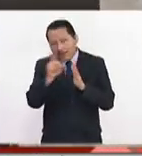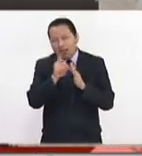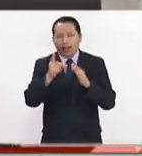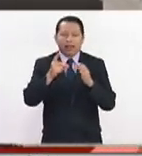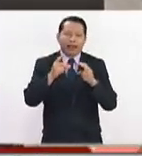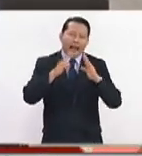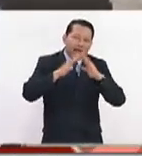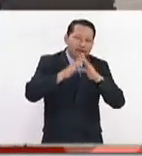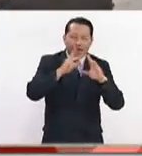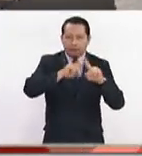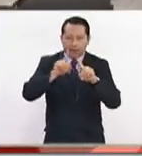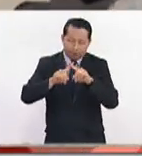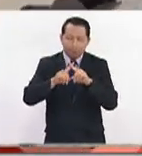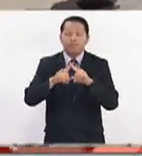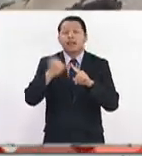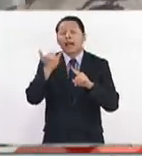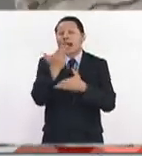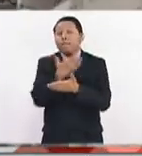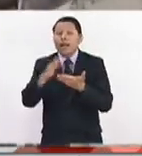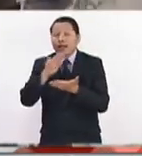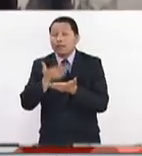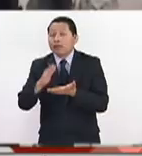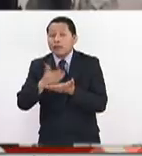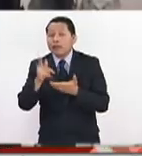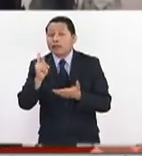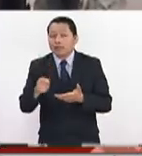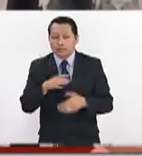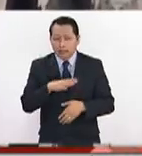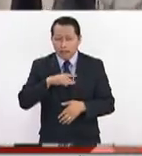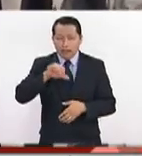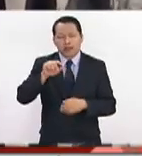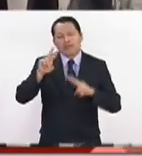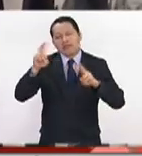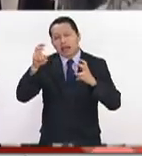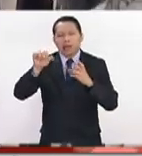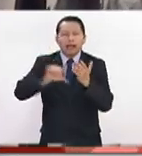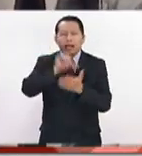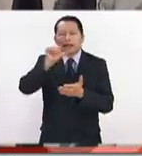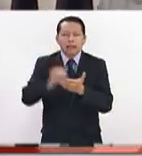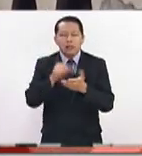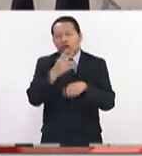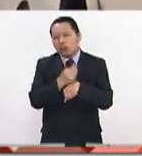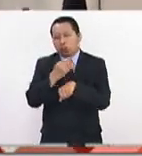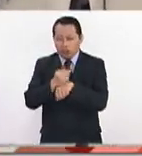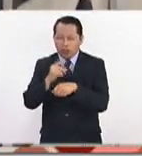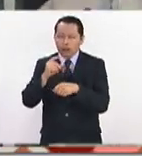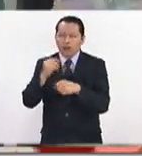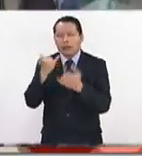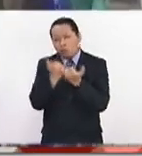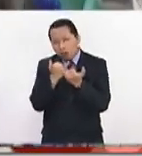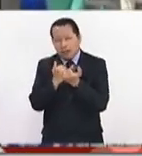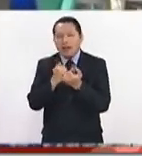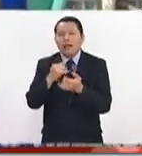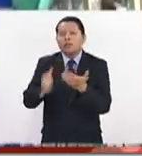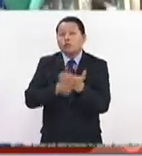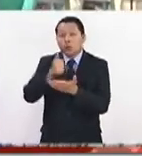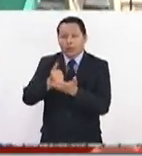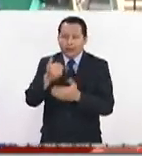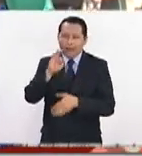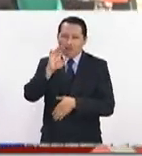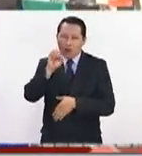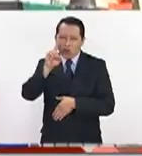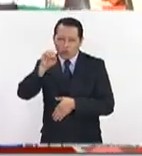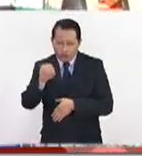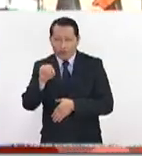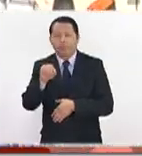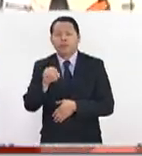tener distintos esquemas de financiamiento. Uno es el Fonden, otros son los centros el Fondo de Emergencia de la ciudad y finalmente, por ejemplo, para estos vecinos